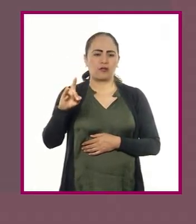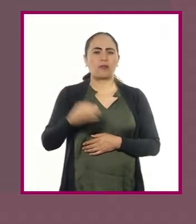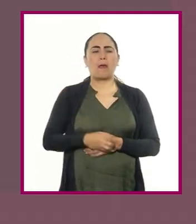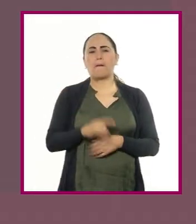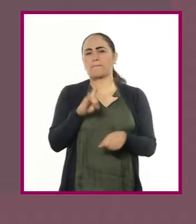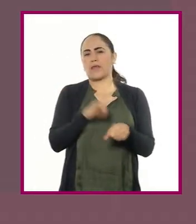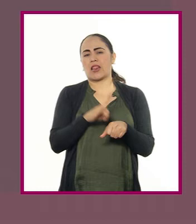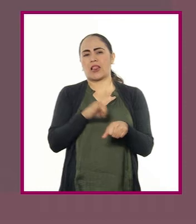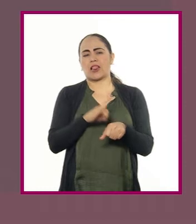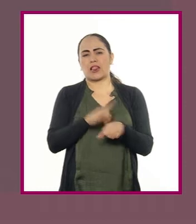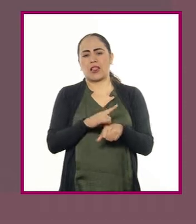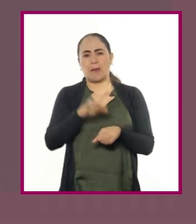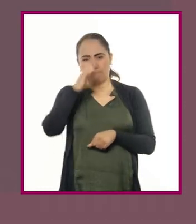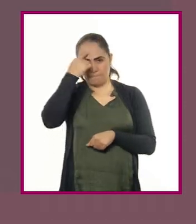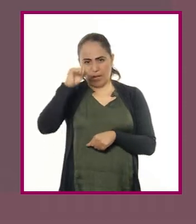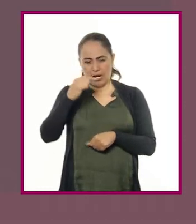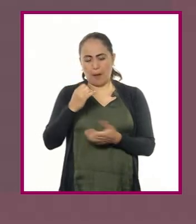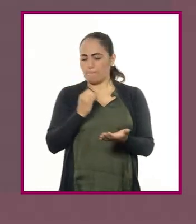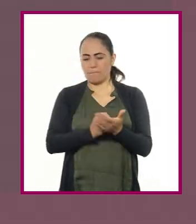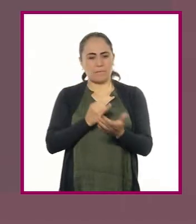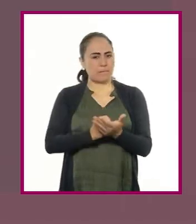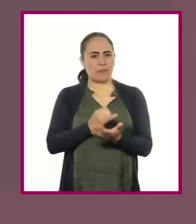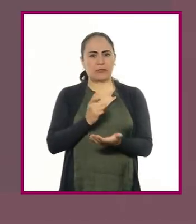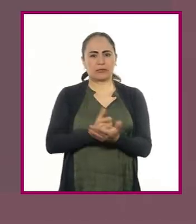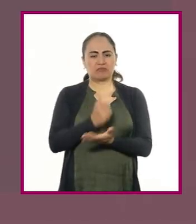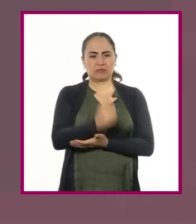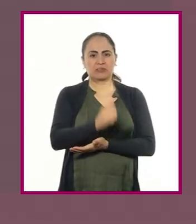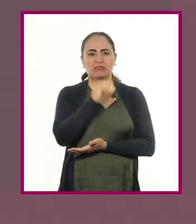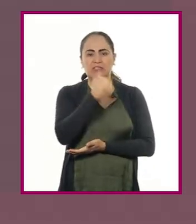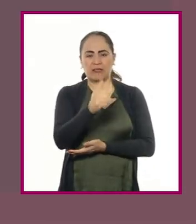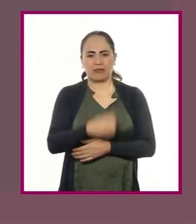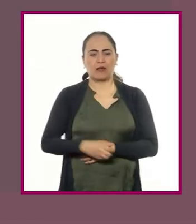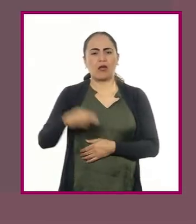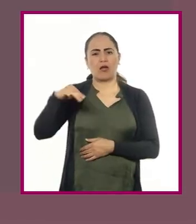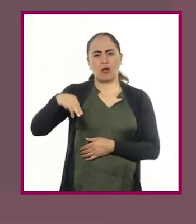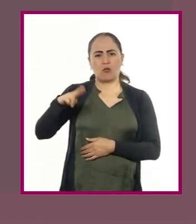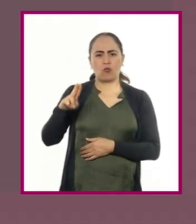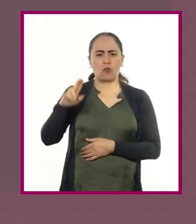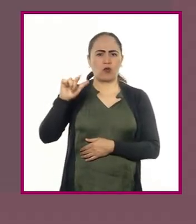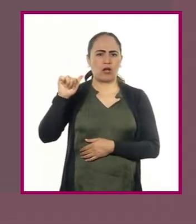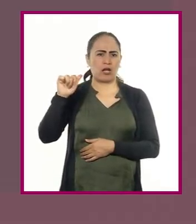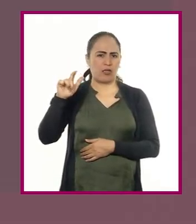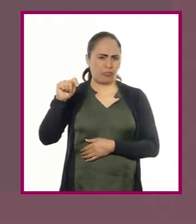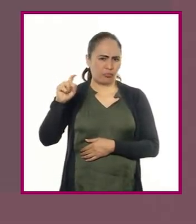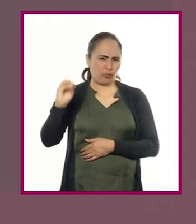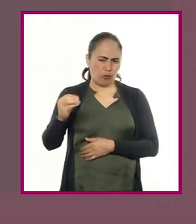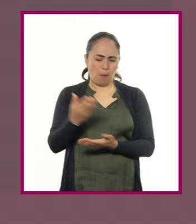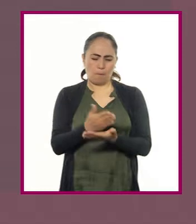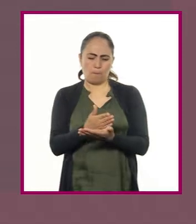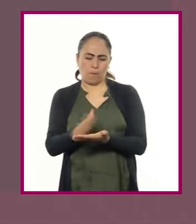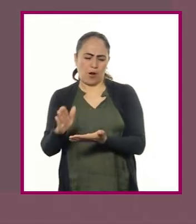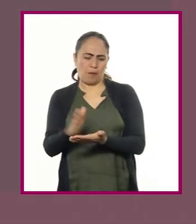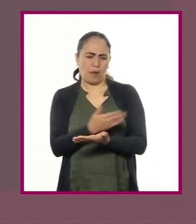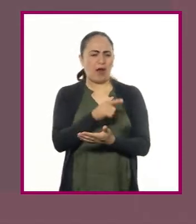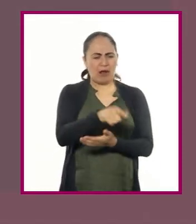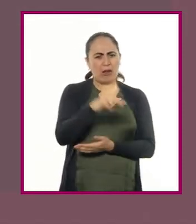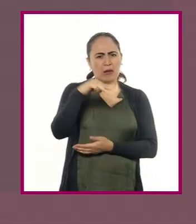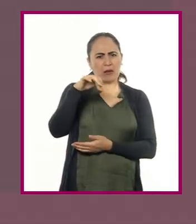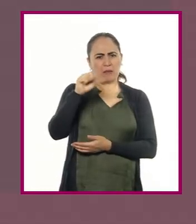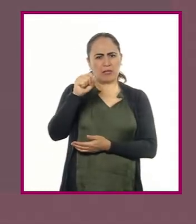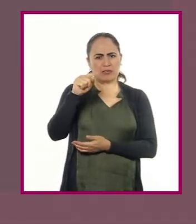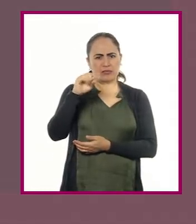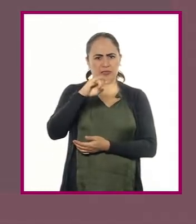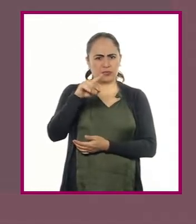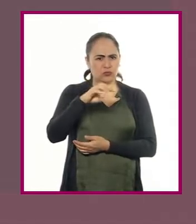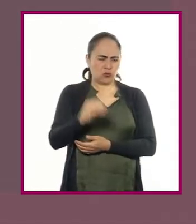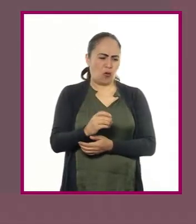exención del tributo. Un mulato, claro, podía, según el contexto, ser clasificado como mestizo o un